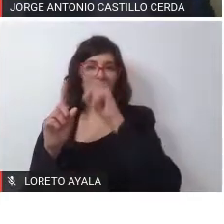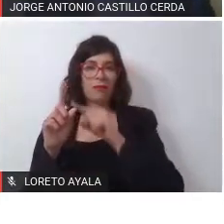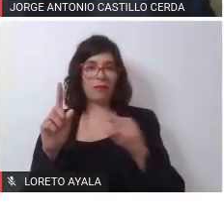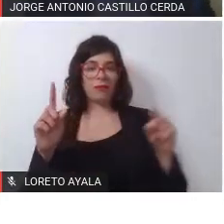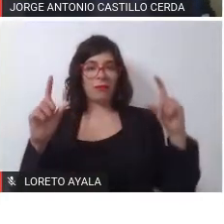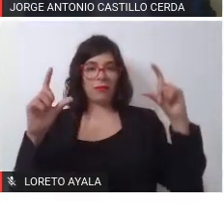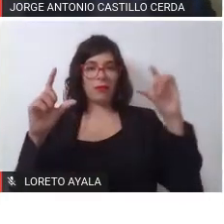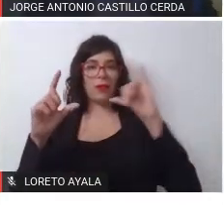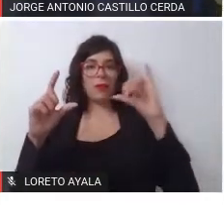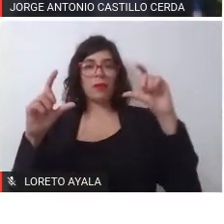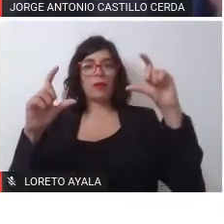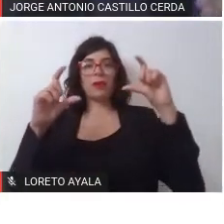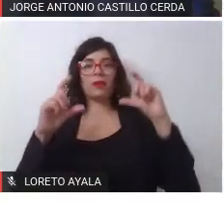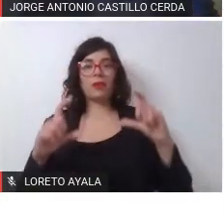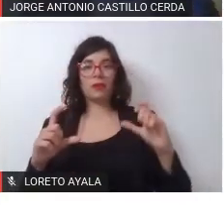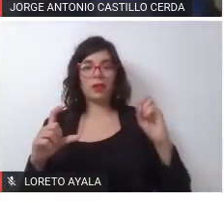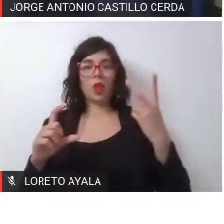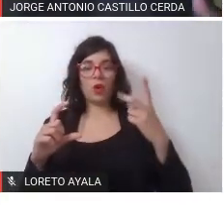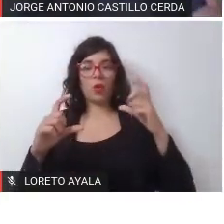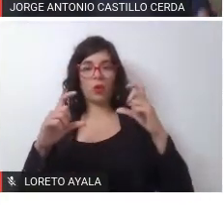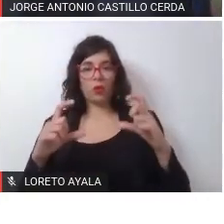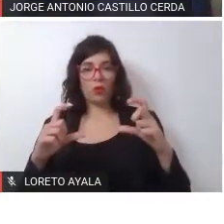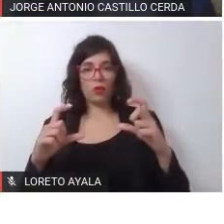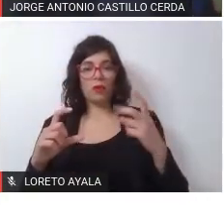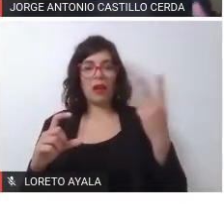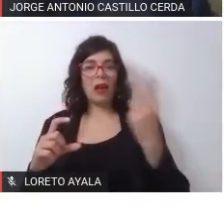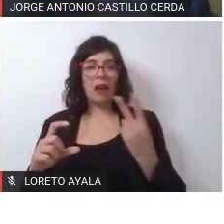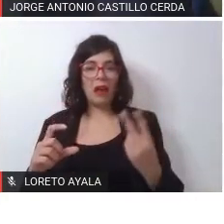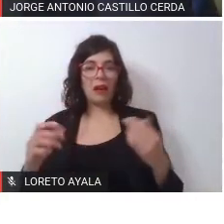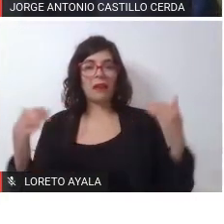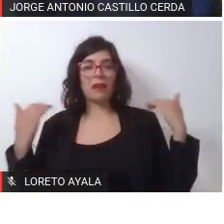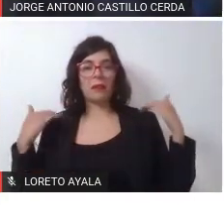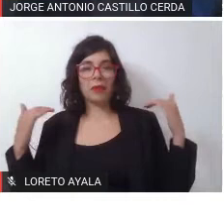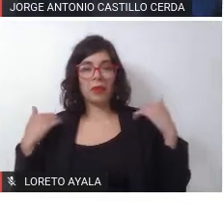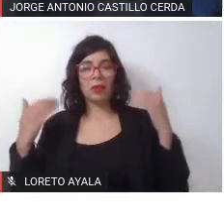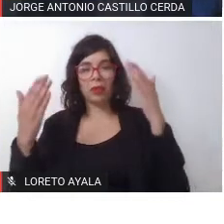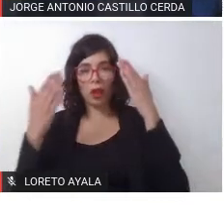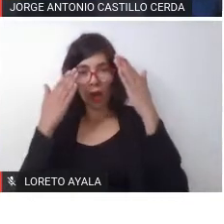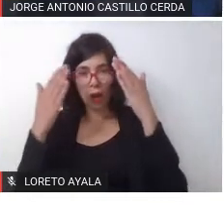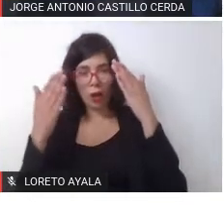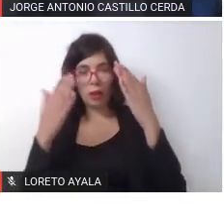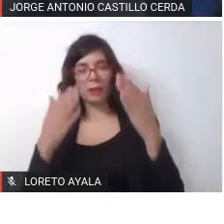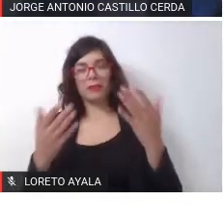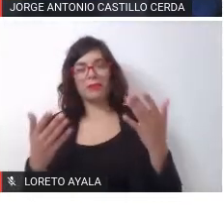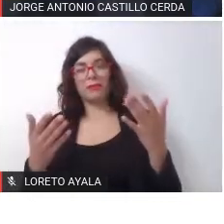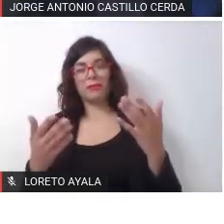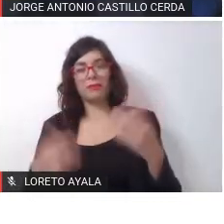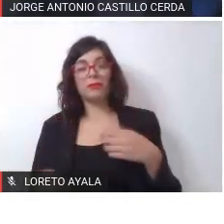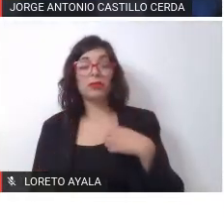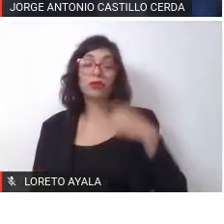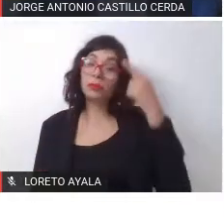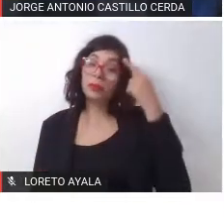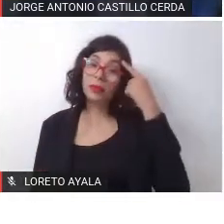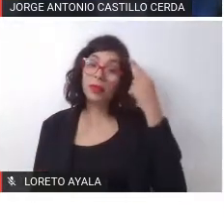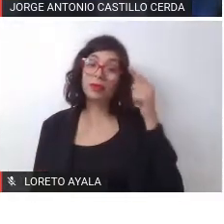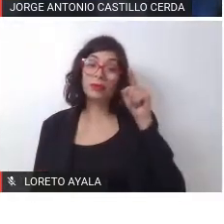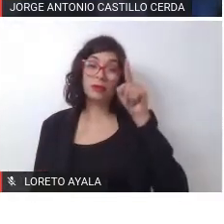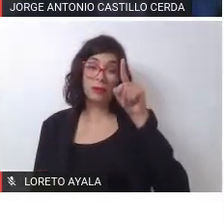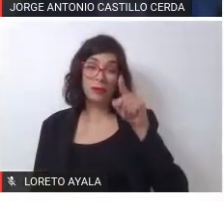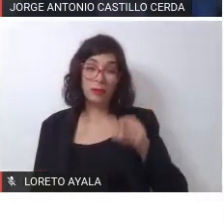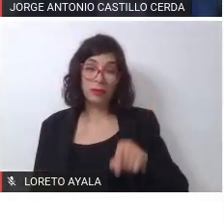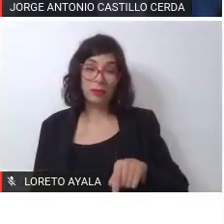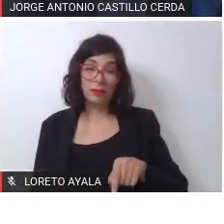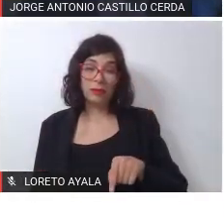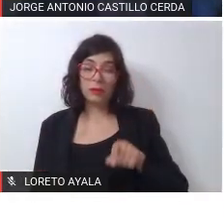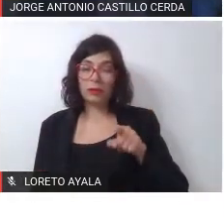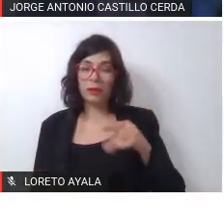segundo grupo de asignaturas, artes visuales, educación física, orientación. creo que él da primero con